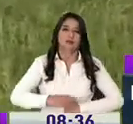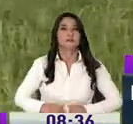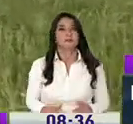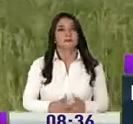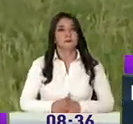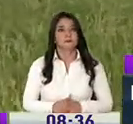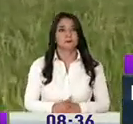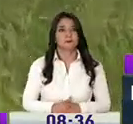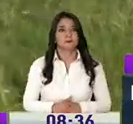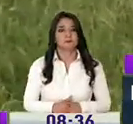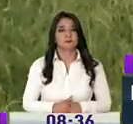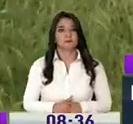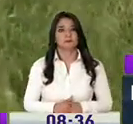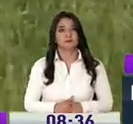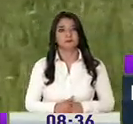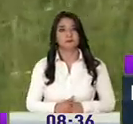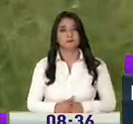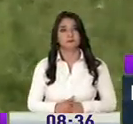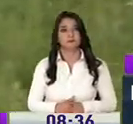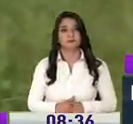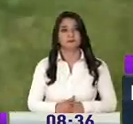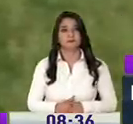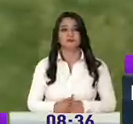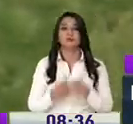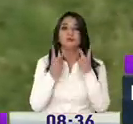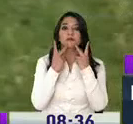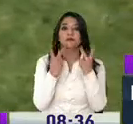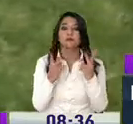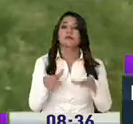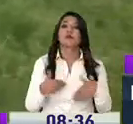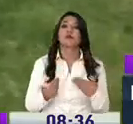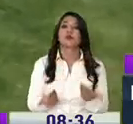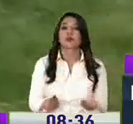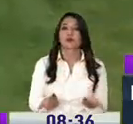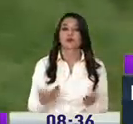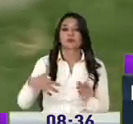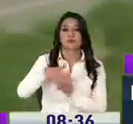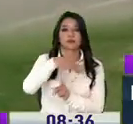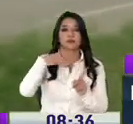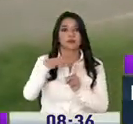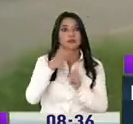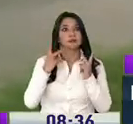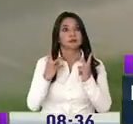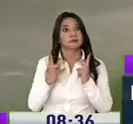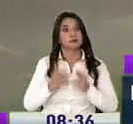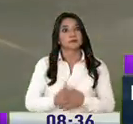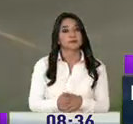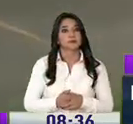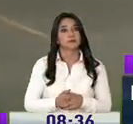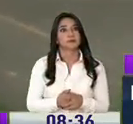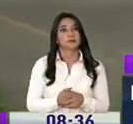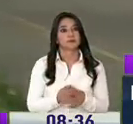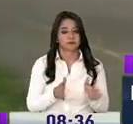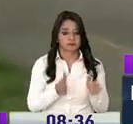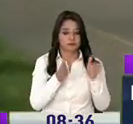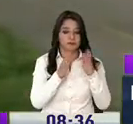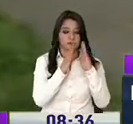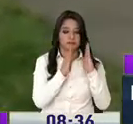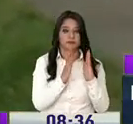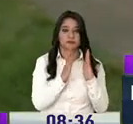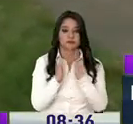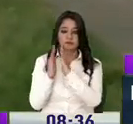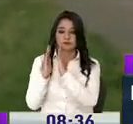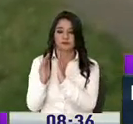vamos a caminar con los vecinos precisamente para ver las condiciones en las cuales se encuentra este lugar. También hay unas casetas que se han convertido